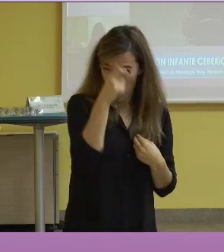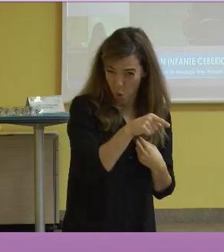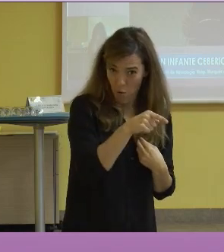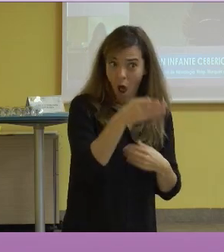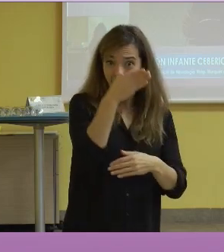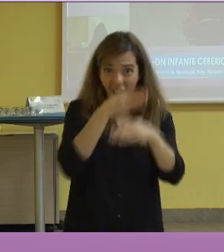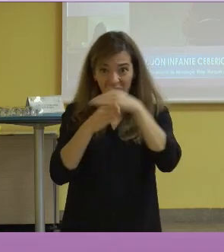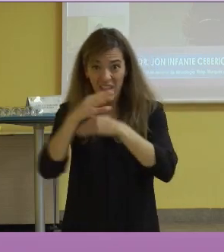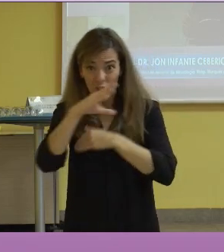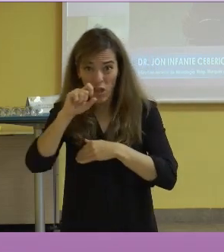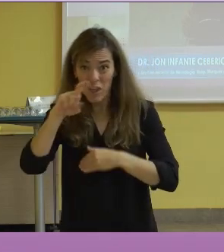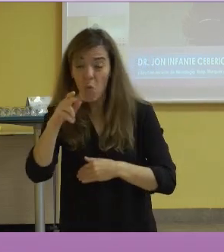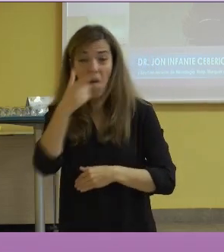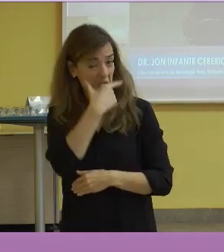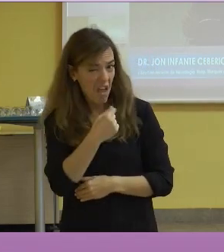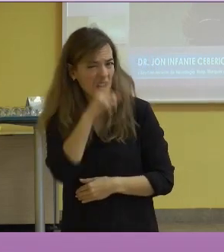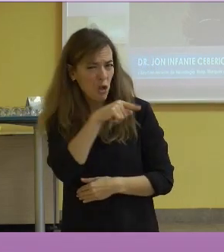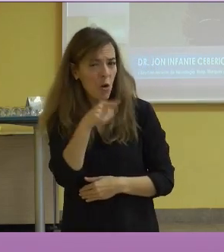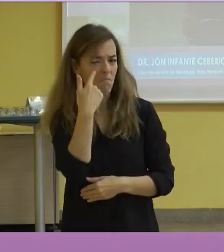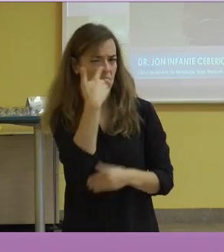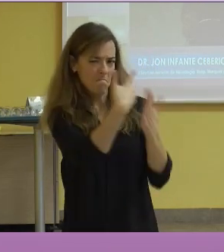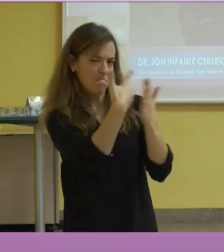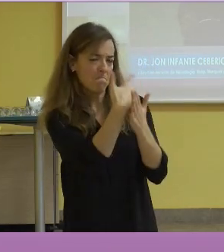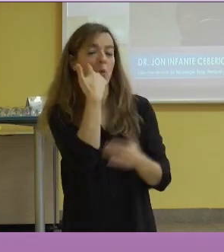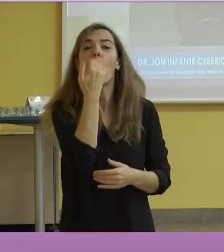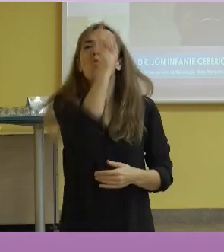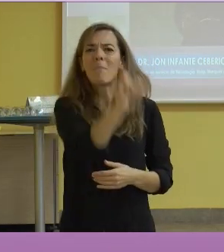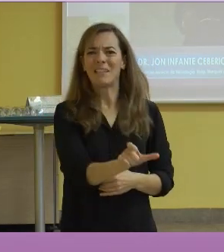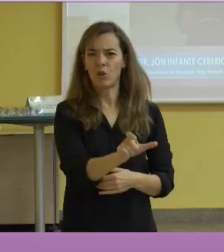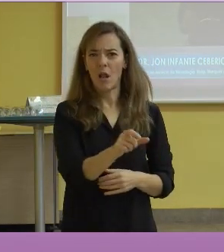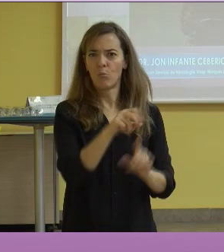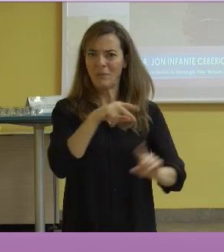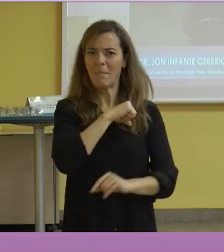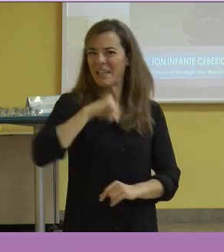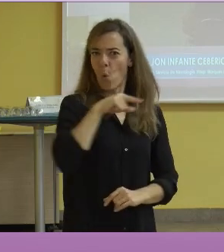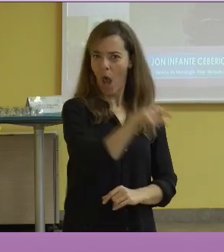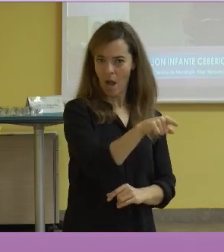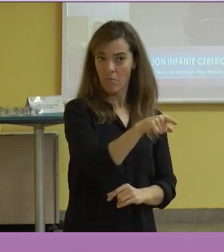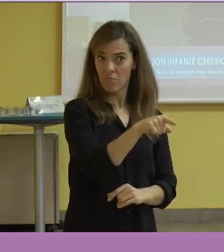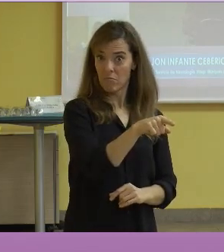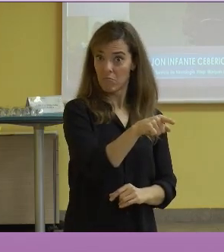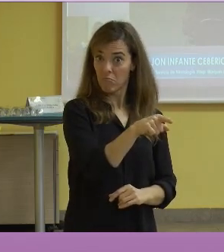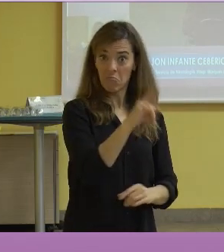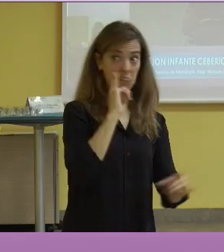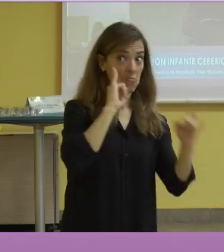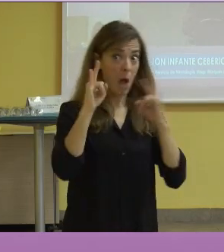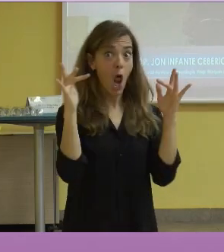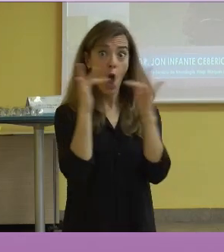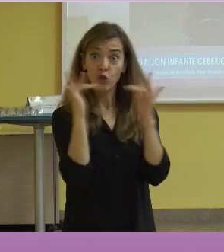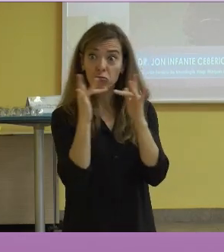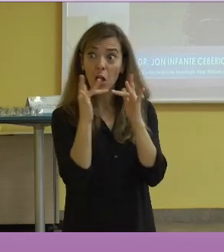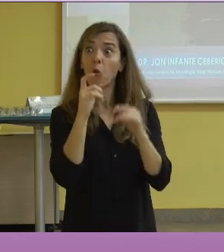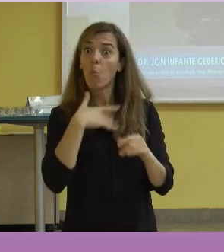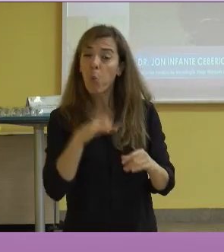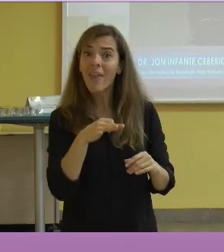poco el camino, si a nivel particular una persona puede ponerse en contacto, con qué solicitud debe